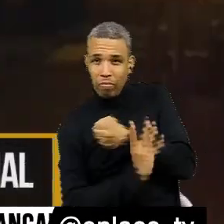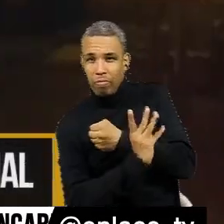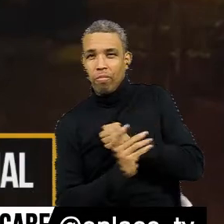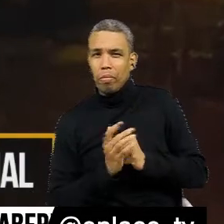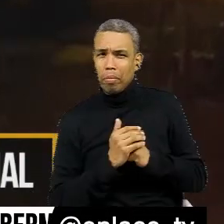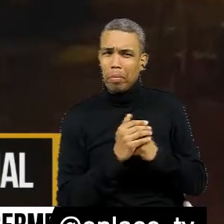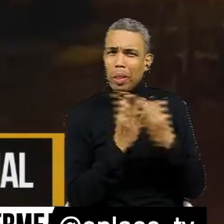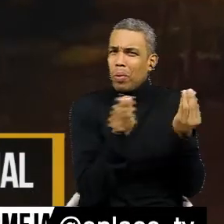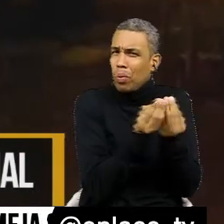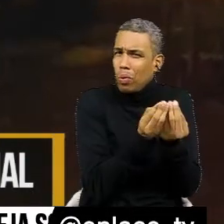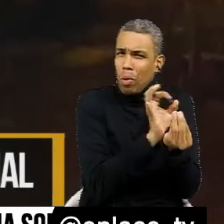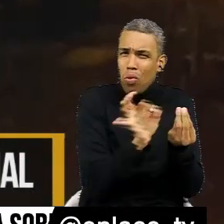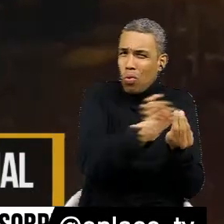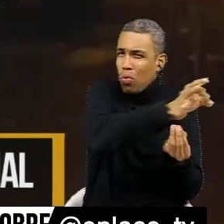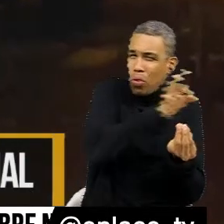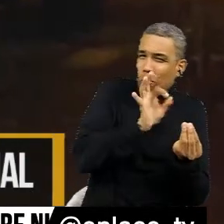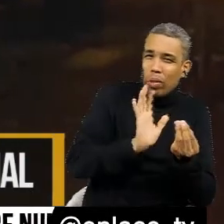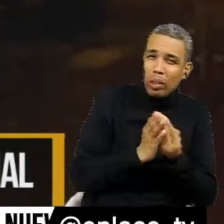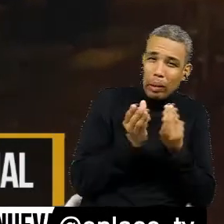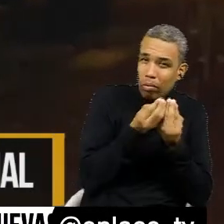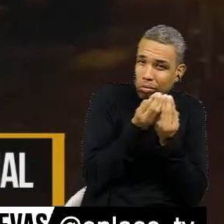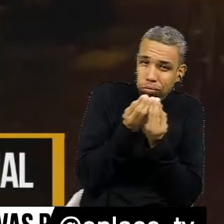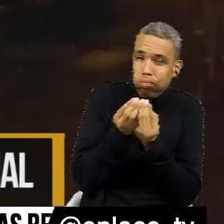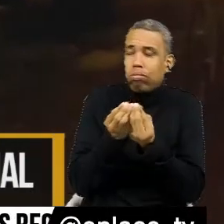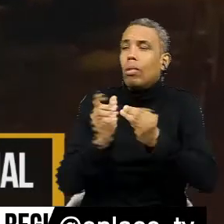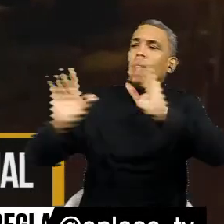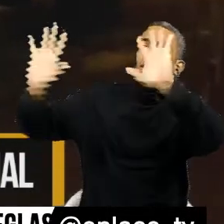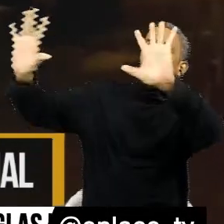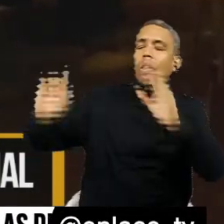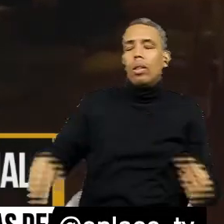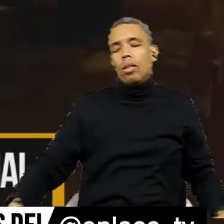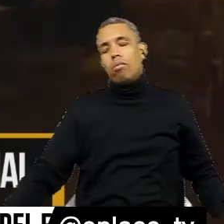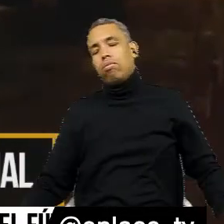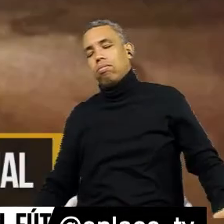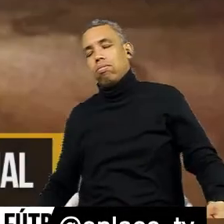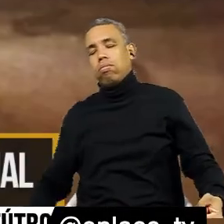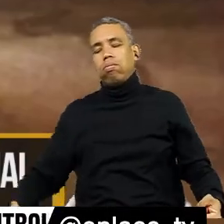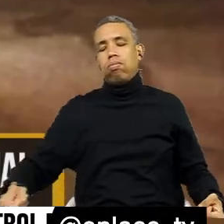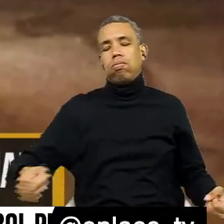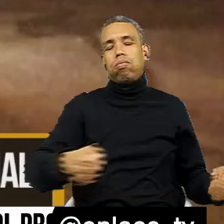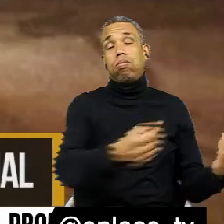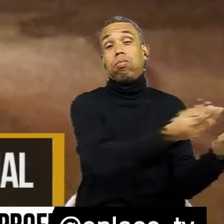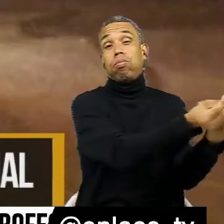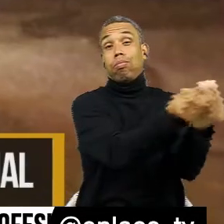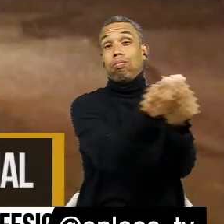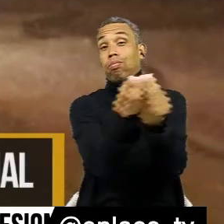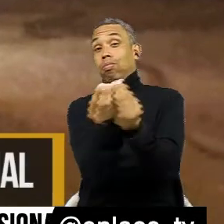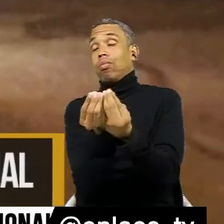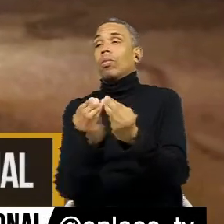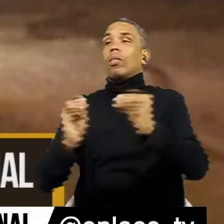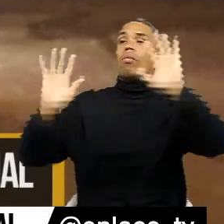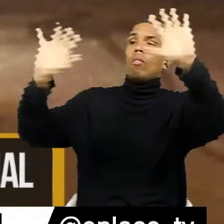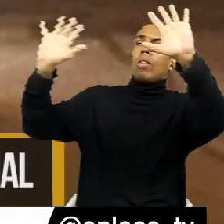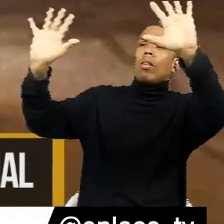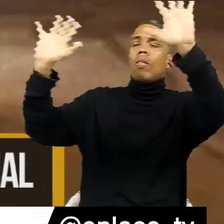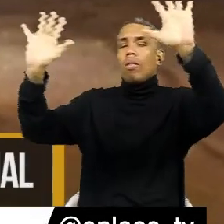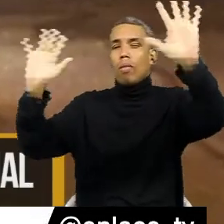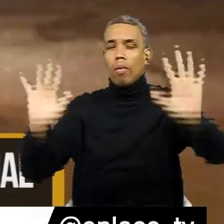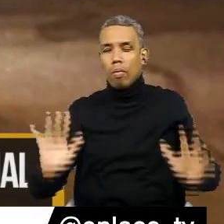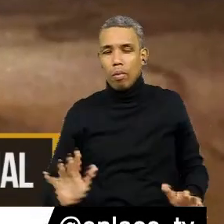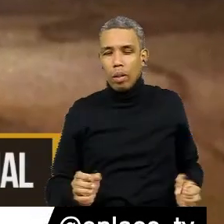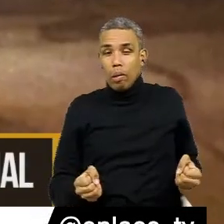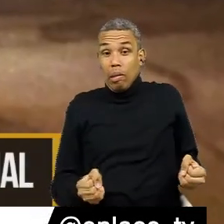sujetos. Lo obligaron a bajar a la persona, de acuerdo a lo que él manifestó. Procedieron a incinerar esta tractomula.